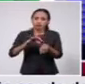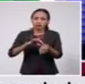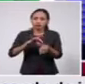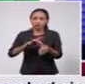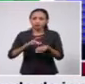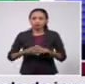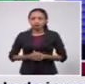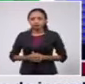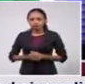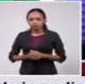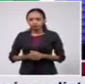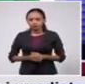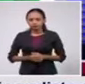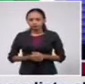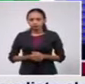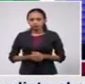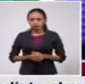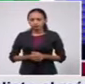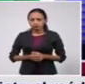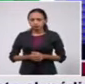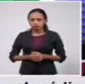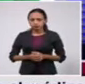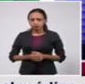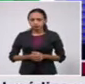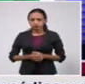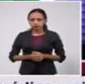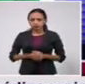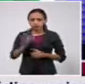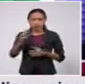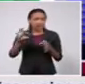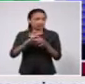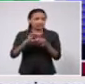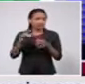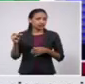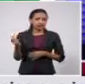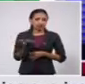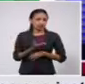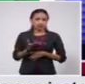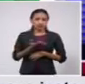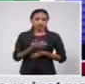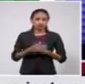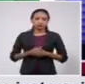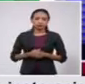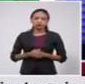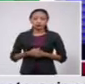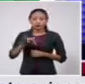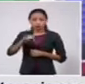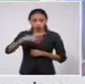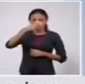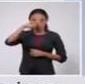muy rápida y con muchas complicaciones. De esta forma, en Cuba amanecen